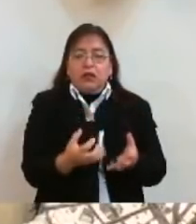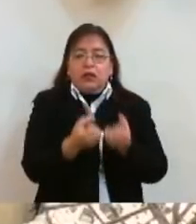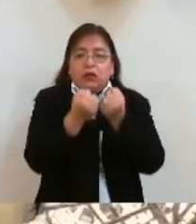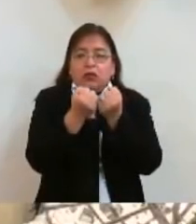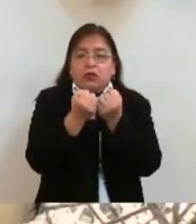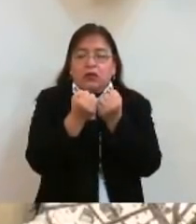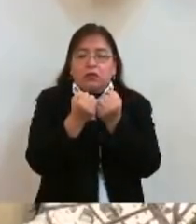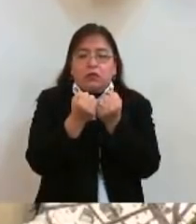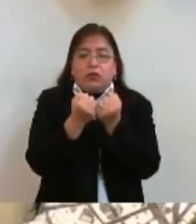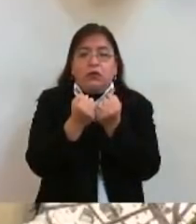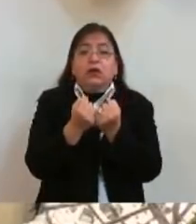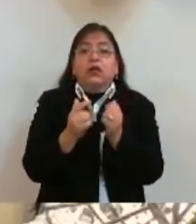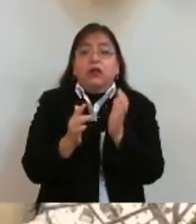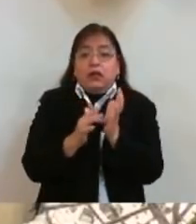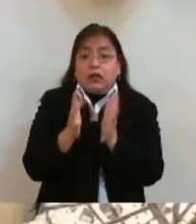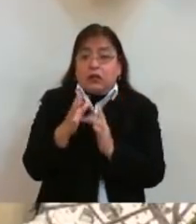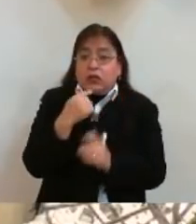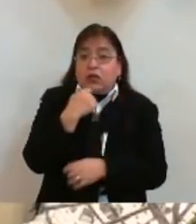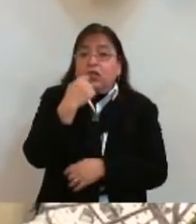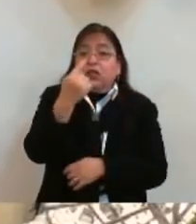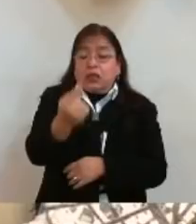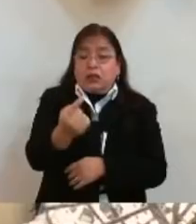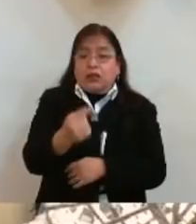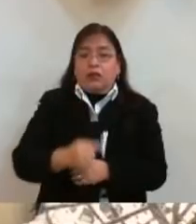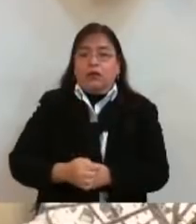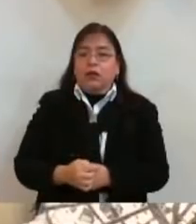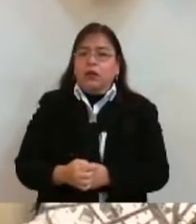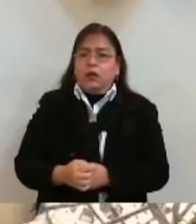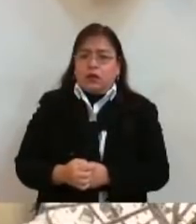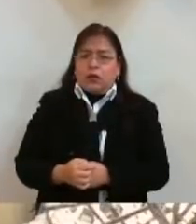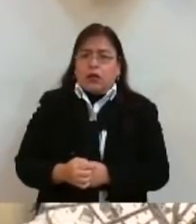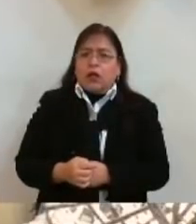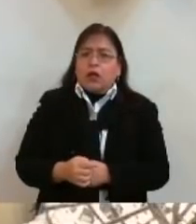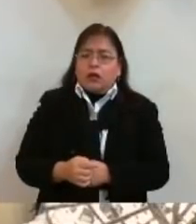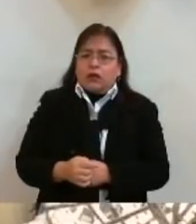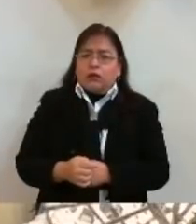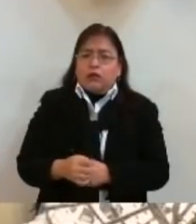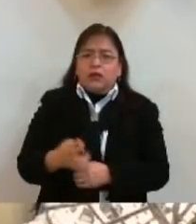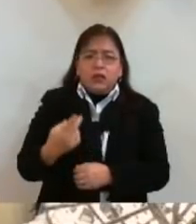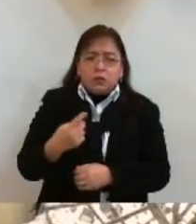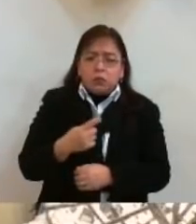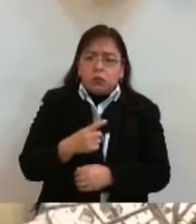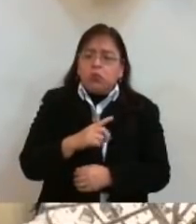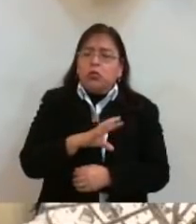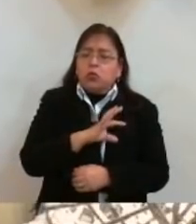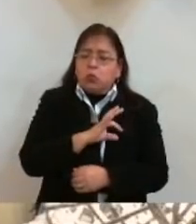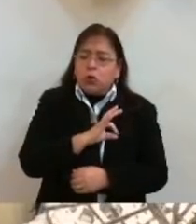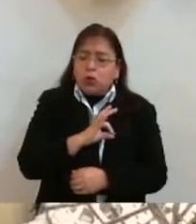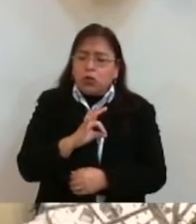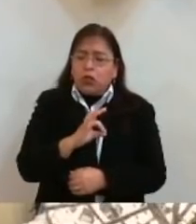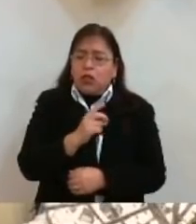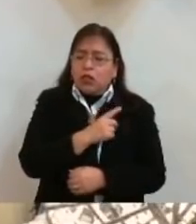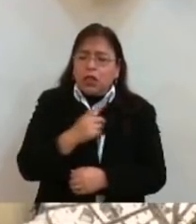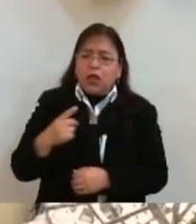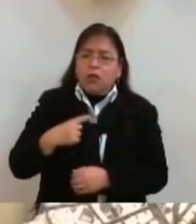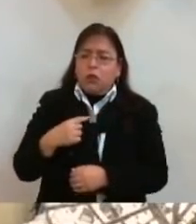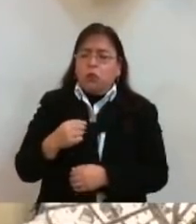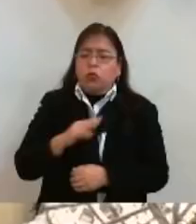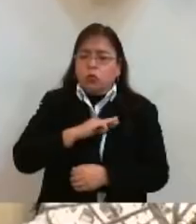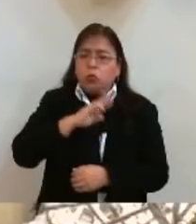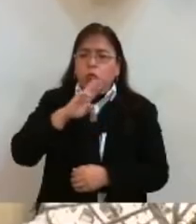Cristo nos dice: vale la pena morir por los demás. No hay amor más